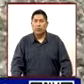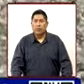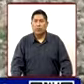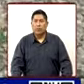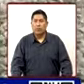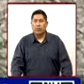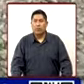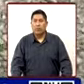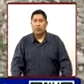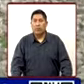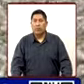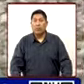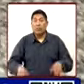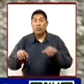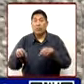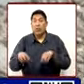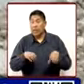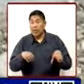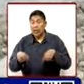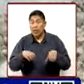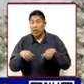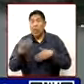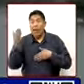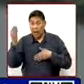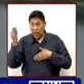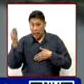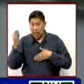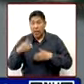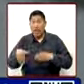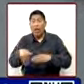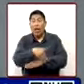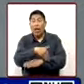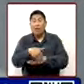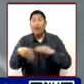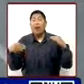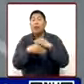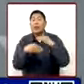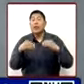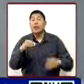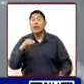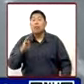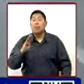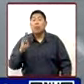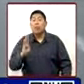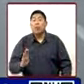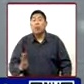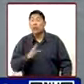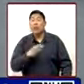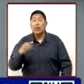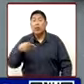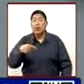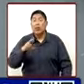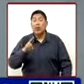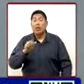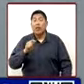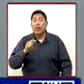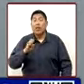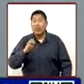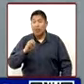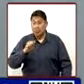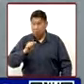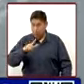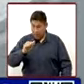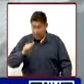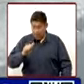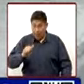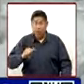Tejada Sorzano y Prolongación Guatemala. Las cuatro personas, es decir, los ladrones, caminaron por todo este sector, empujaron la